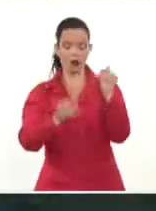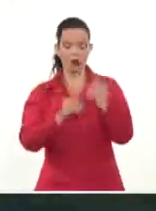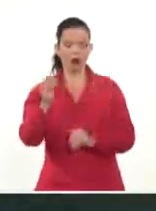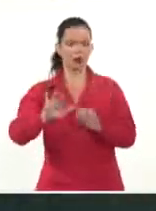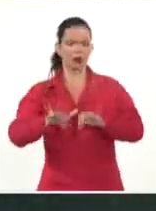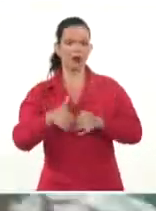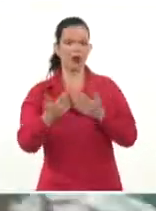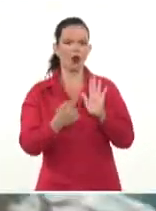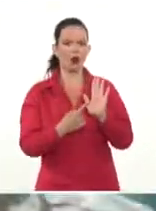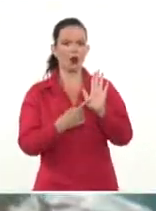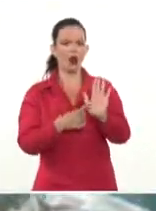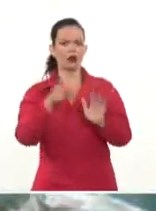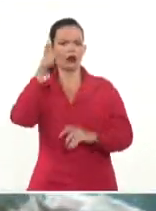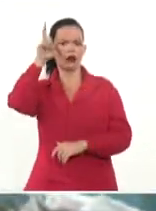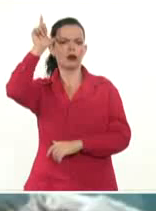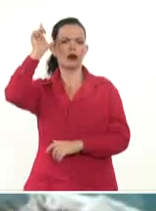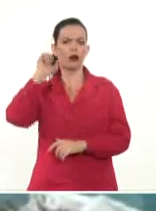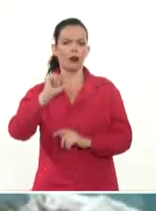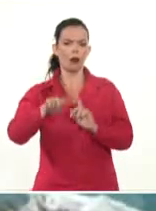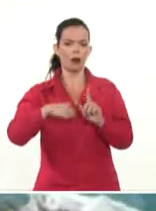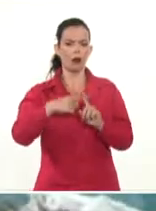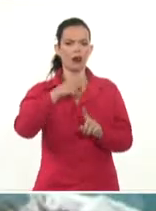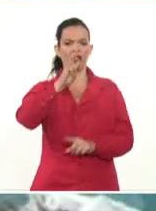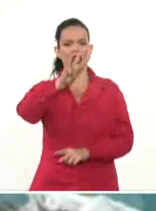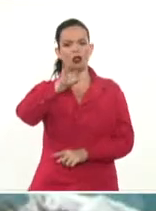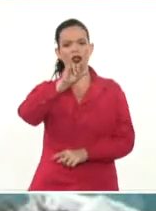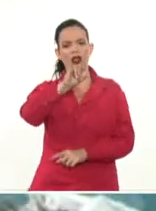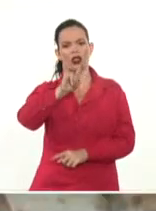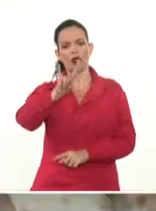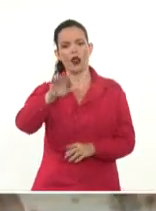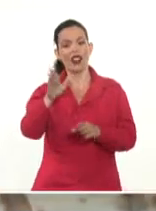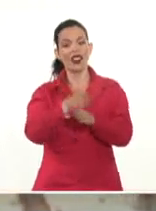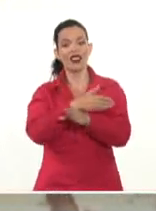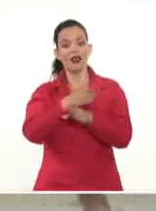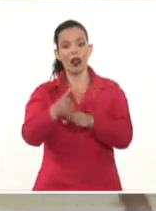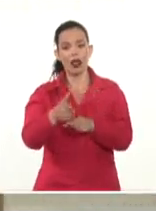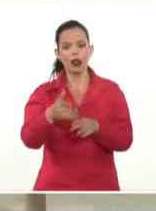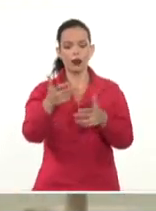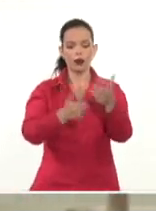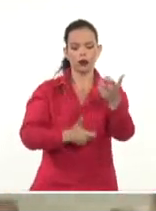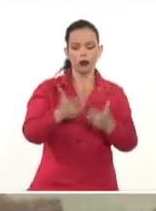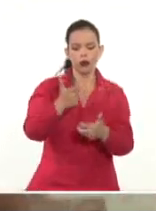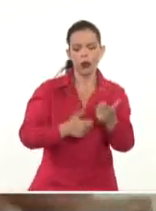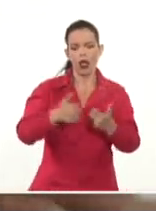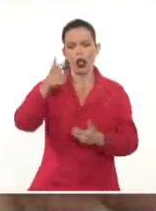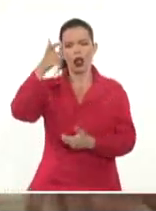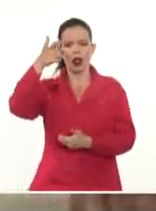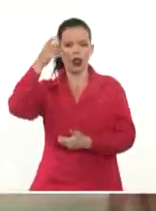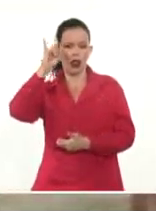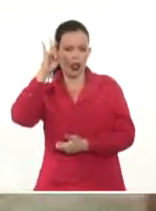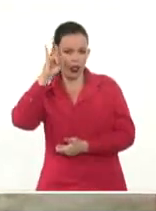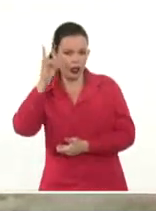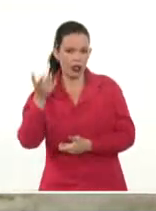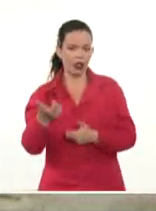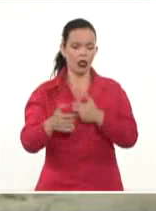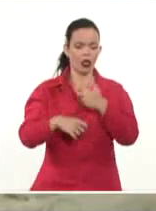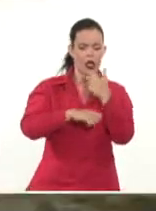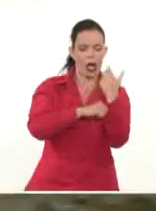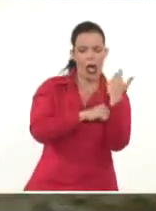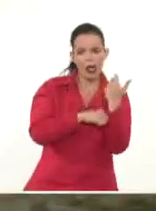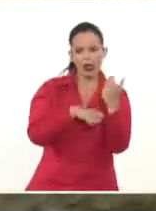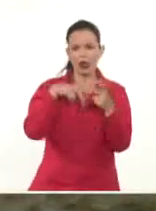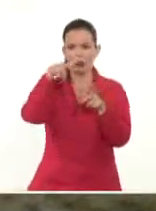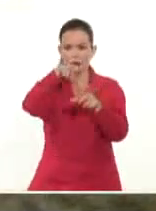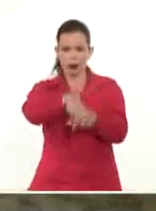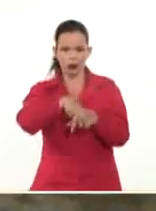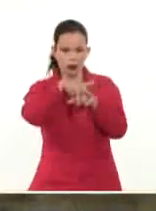sus producciones y los 369 ejemplares, entre ellos vacunos de leche y carne, equinos, ovinos, caprinos y búfalos. En el